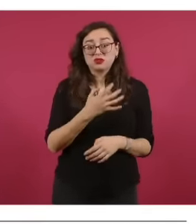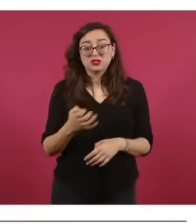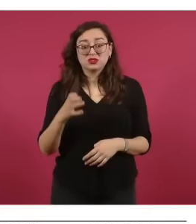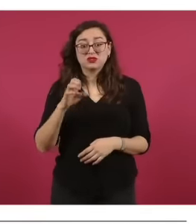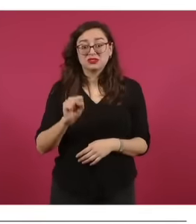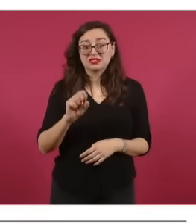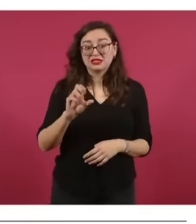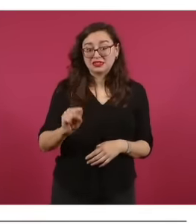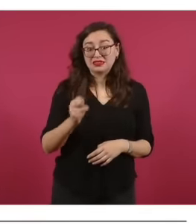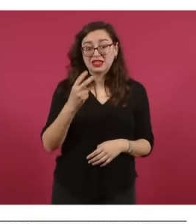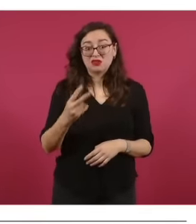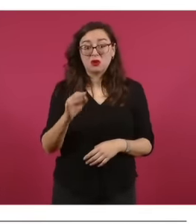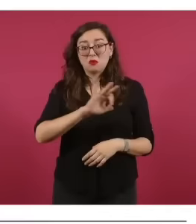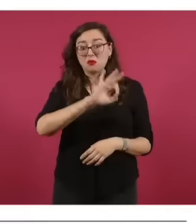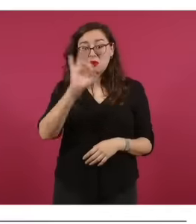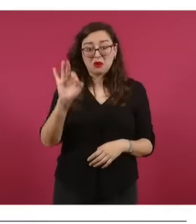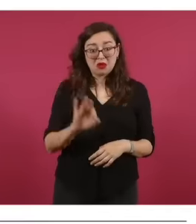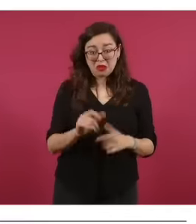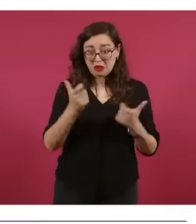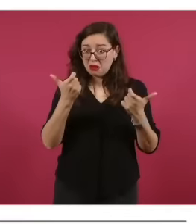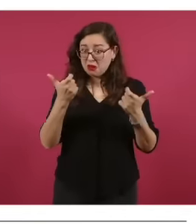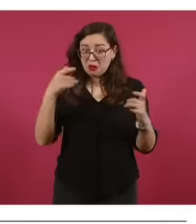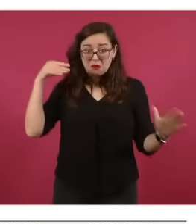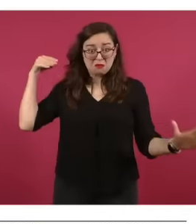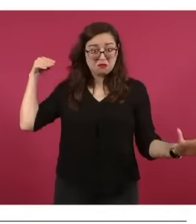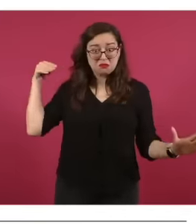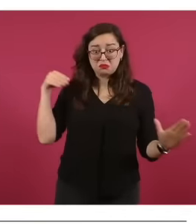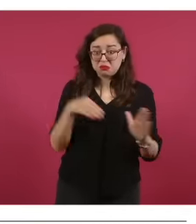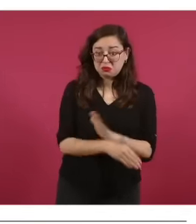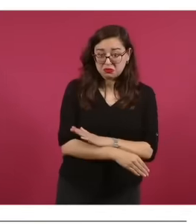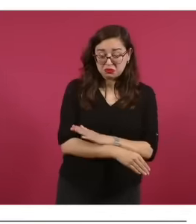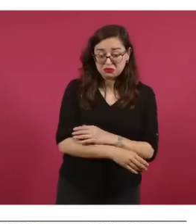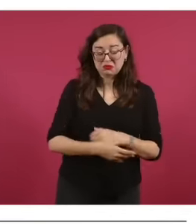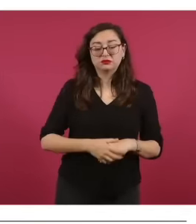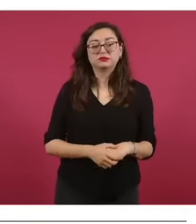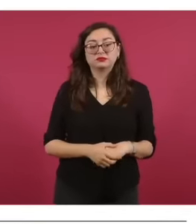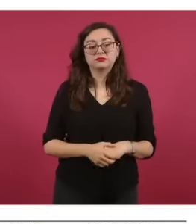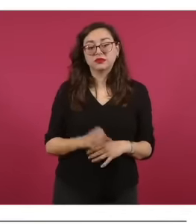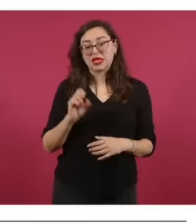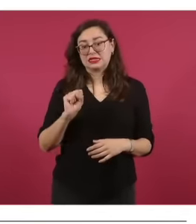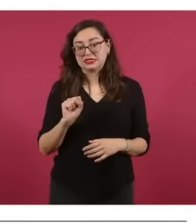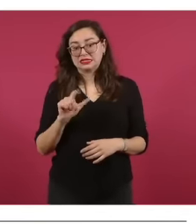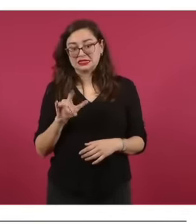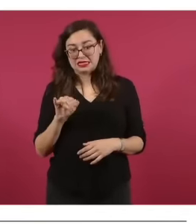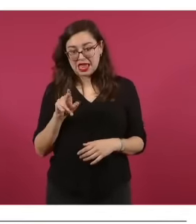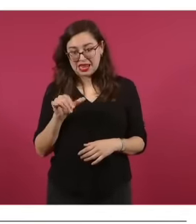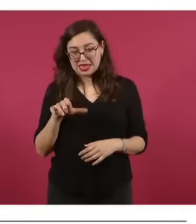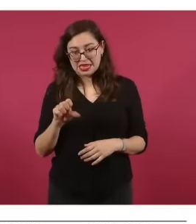Con Salinas,